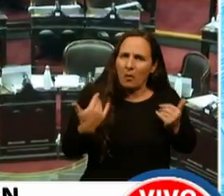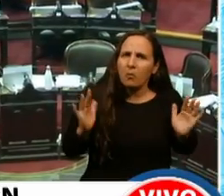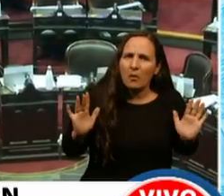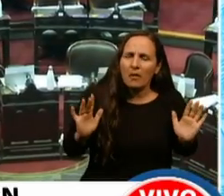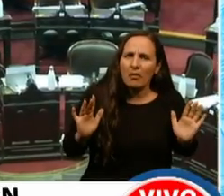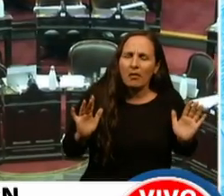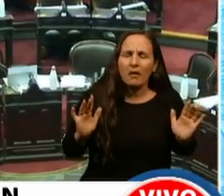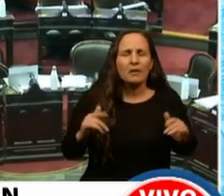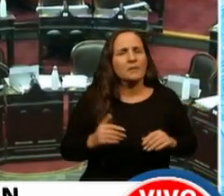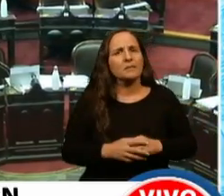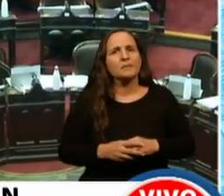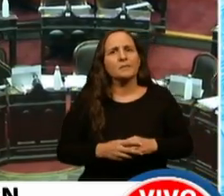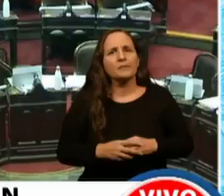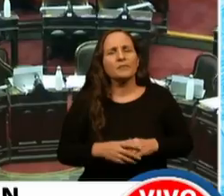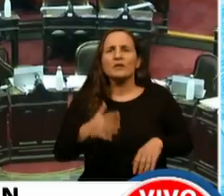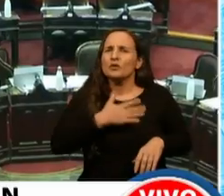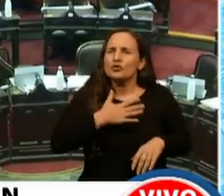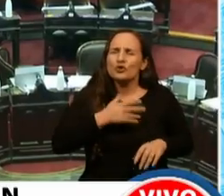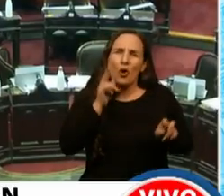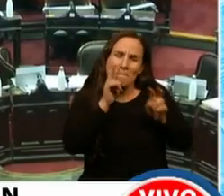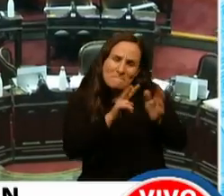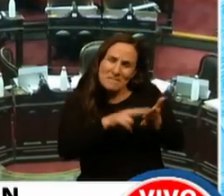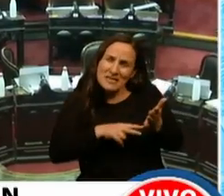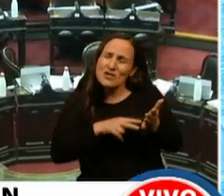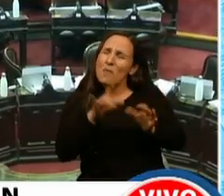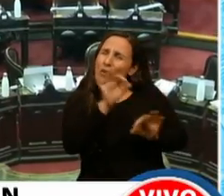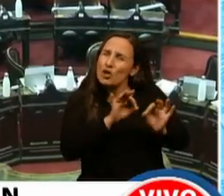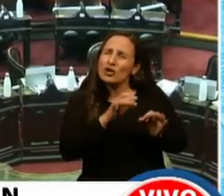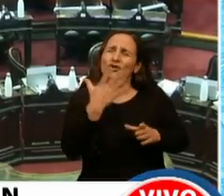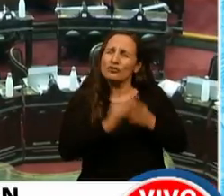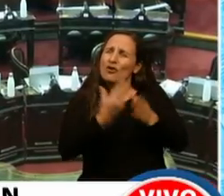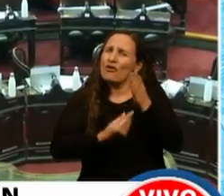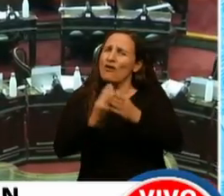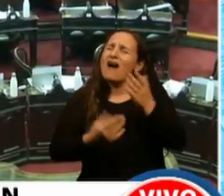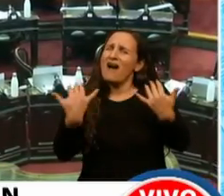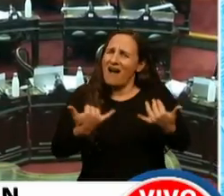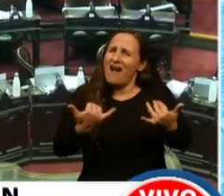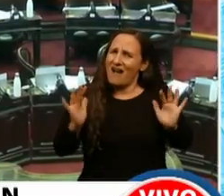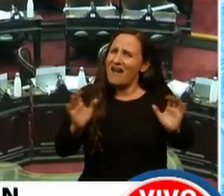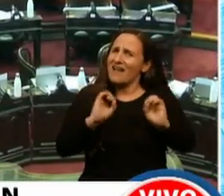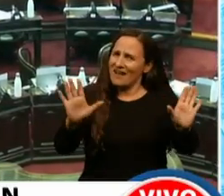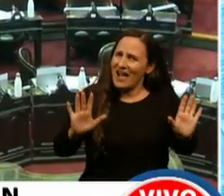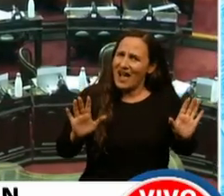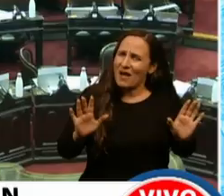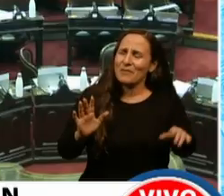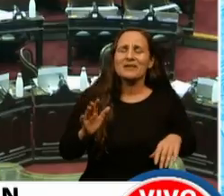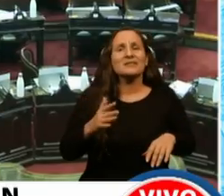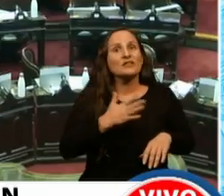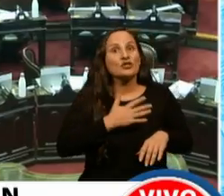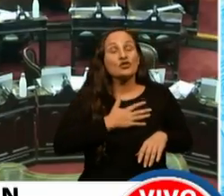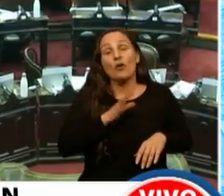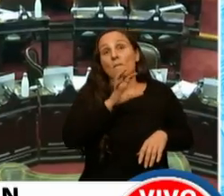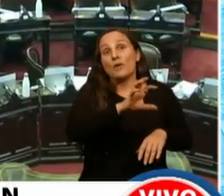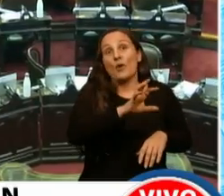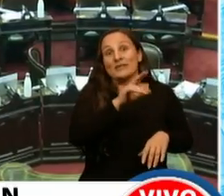natural señor presidente encuentro sergio falencias en el proyecto pero con una pepita que representante de una